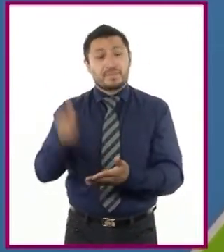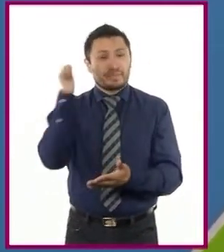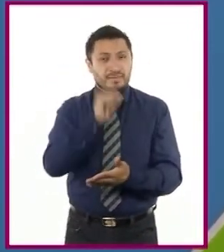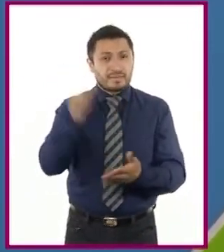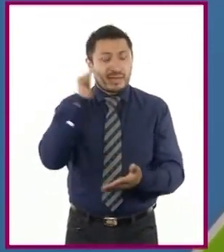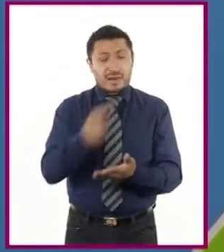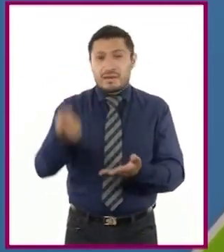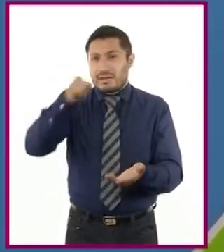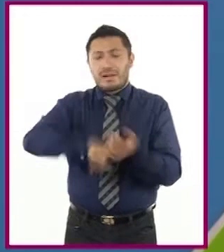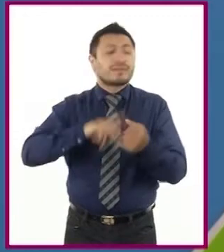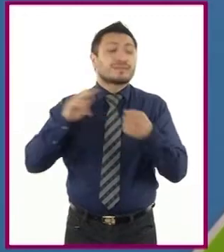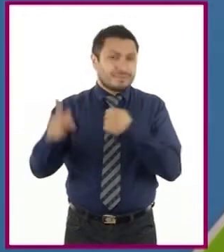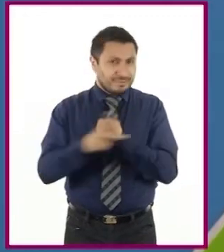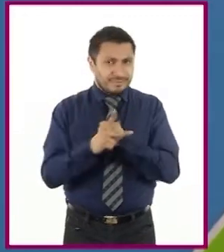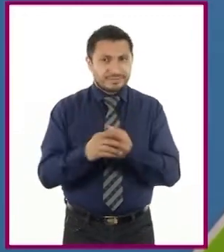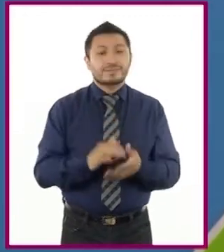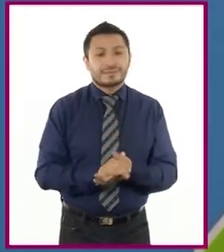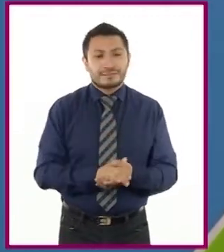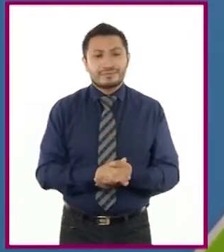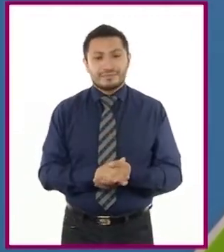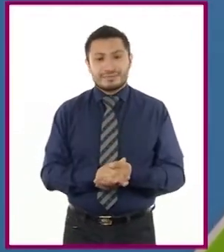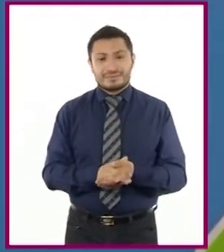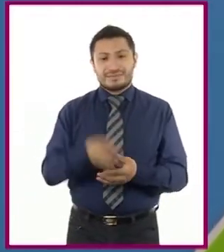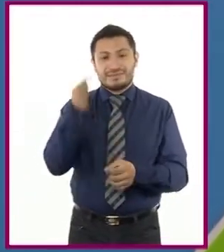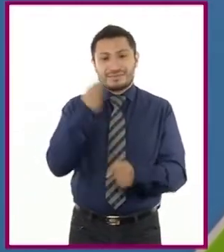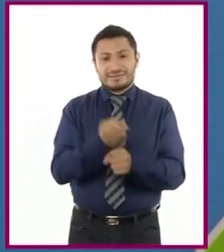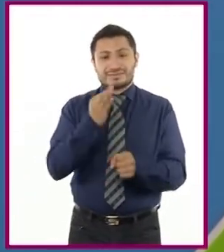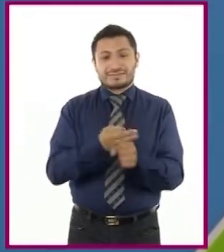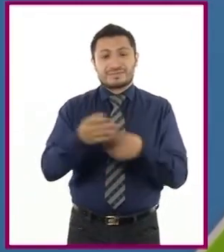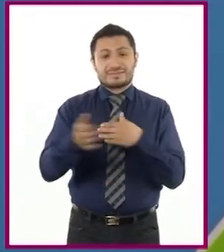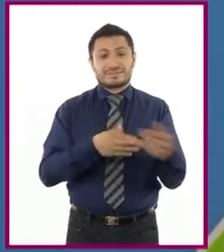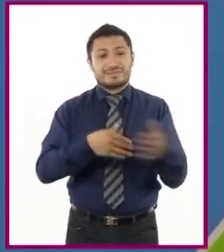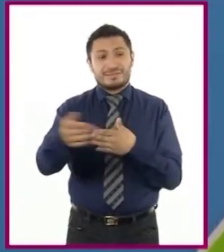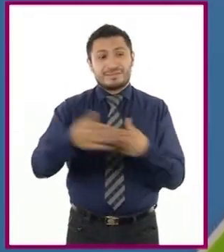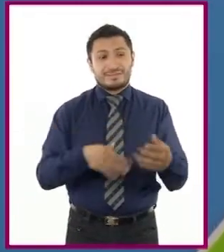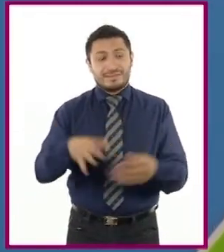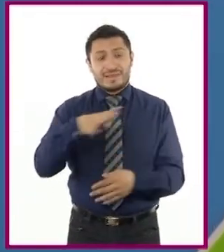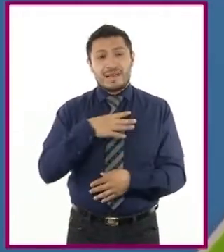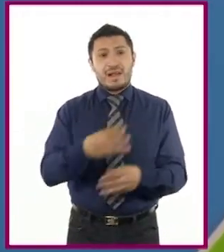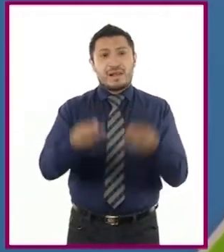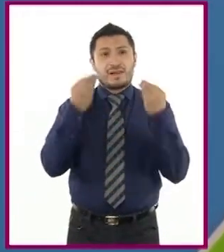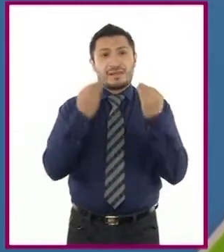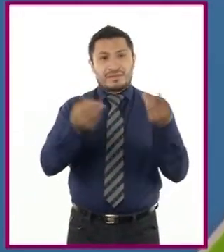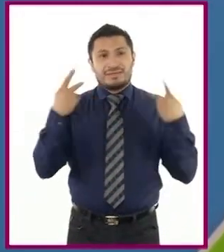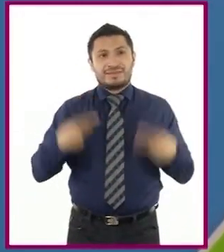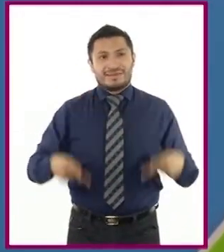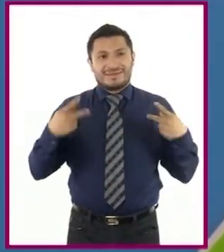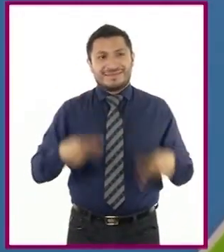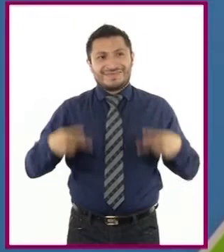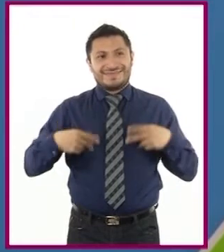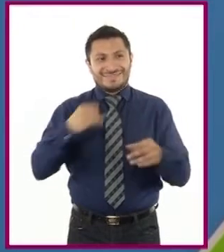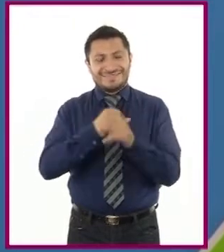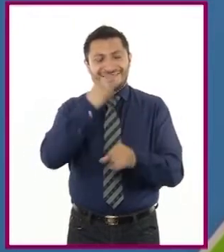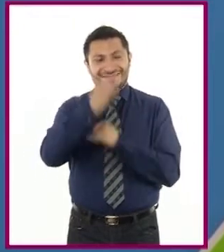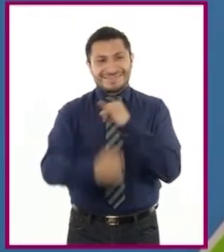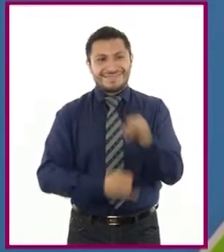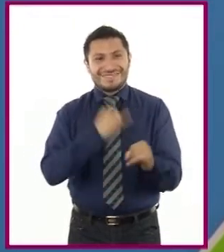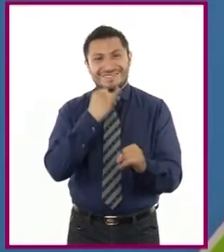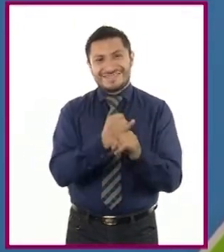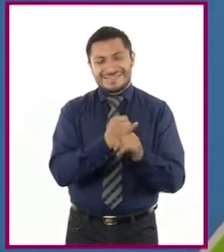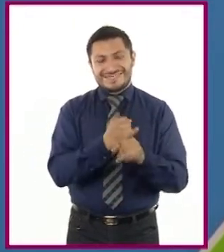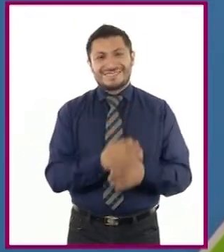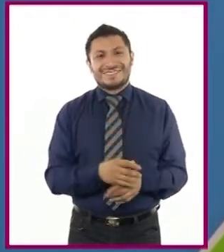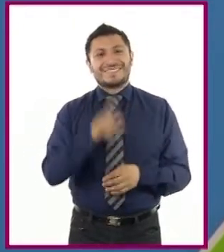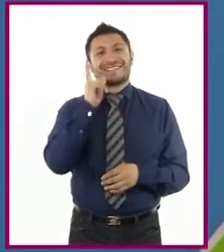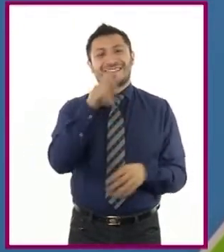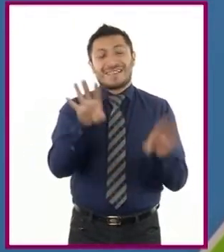siempre dentro del mismo país. En la actualidad, existe un creciente número de migrantes internacionales, es decir, que